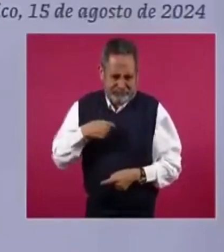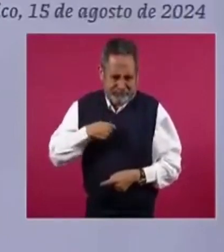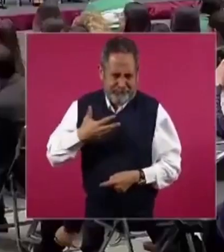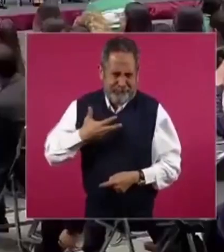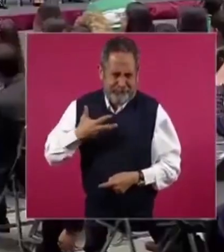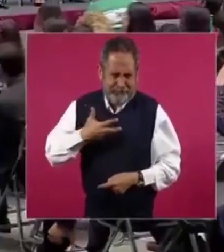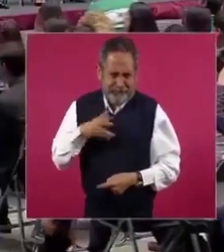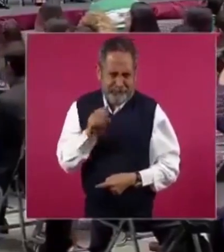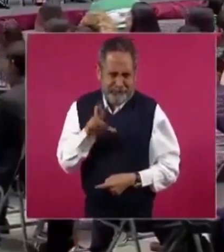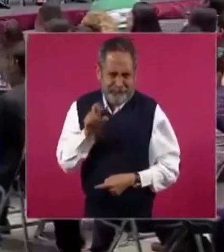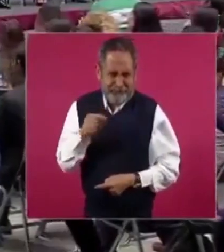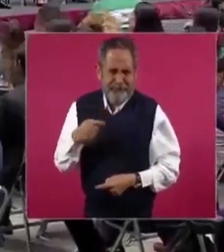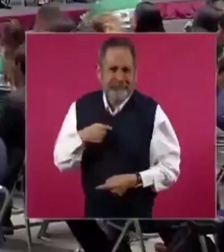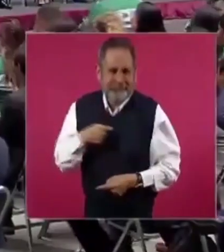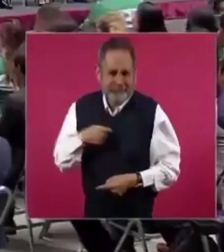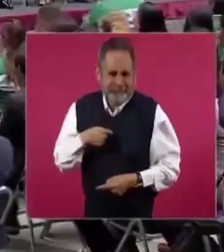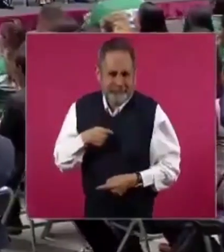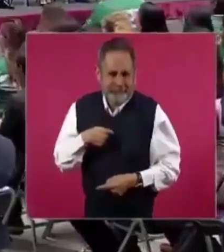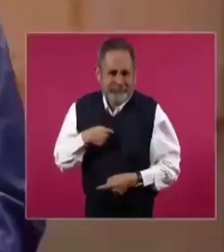En